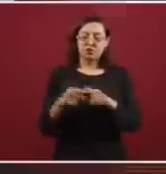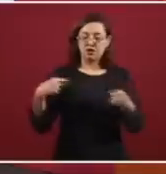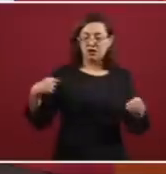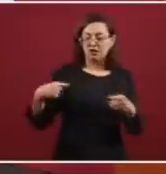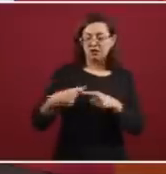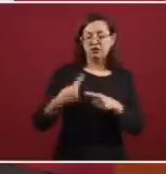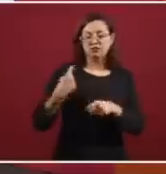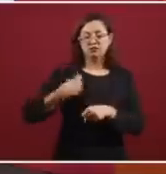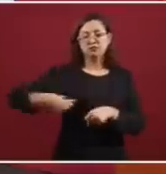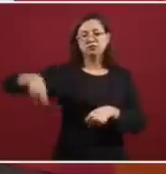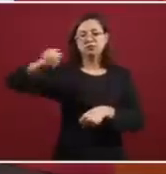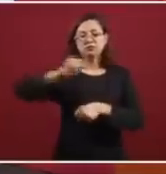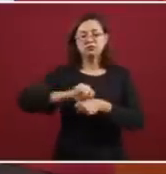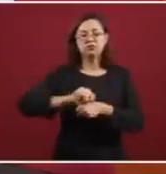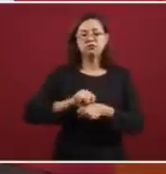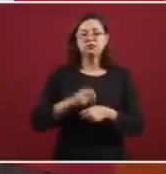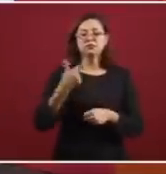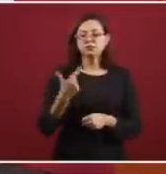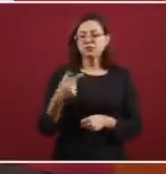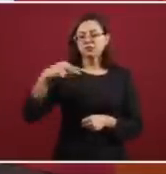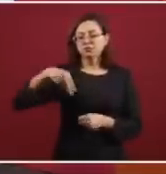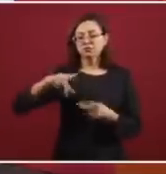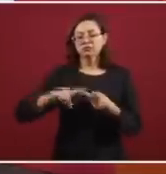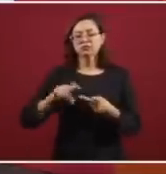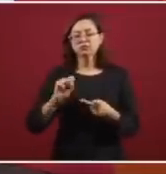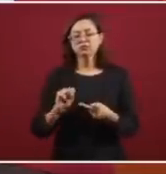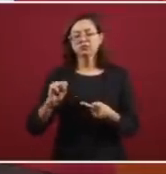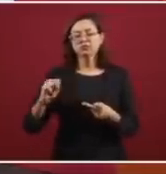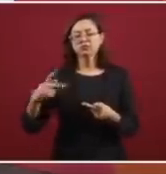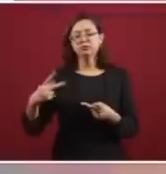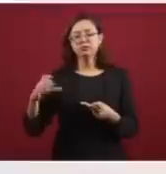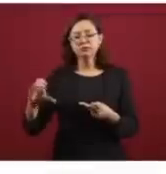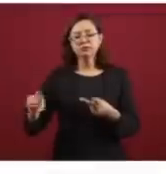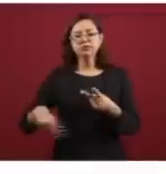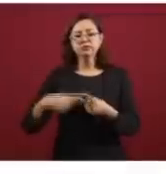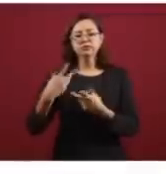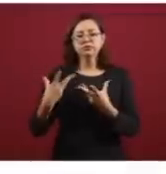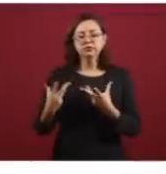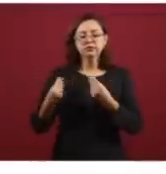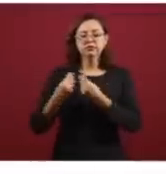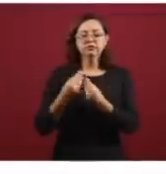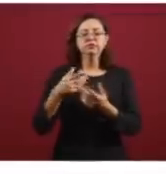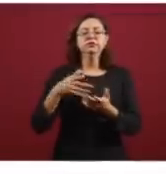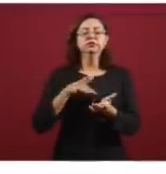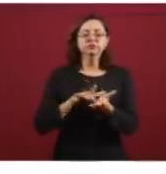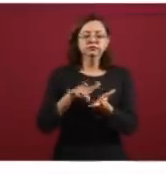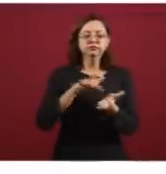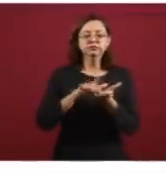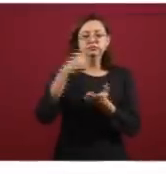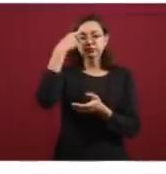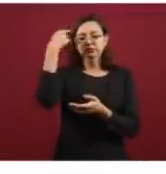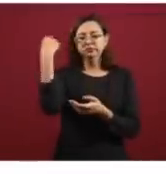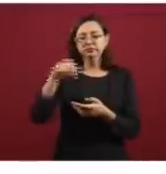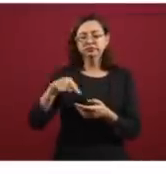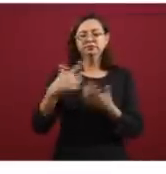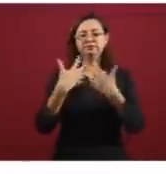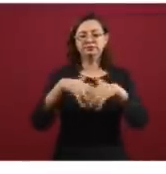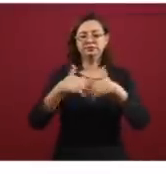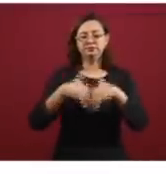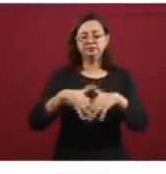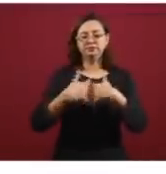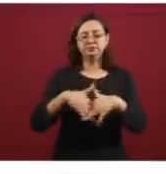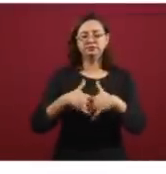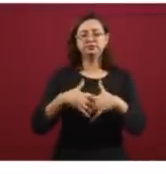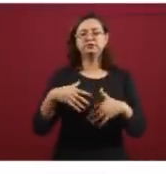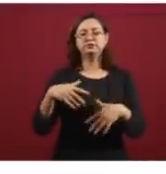que pasó, con el apoyo de Guardia Nacional y la Secretaría de Seguridad, inmovilizamos 12 instrumentos de medición en el estado